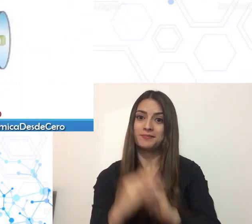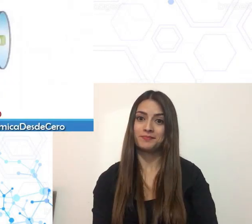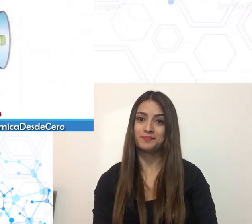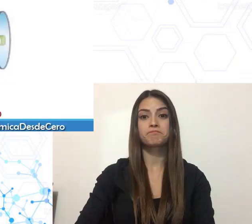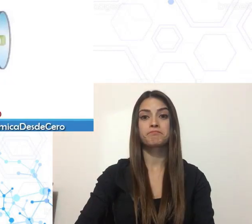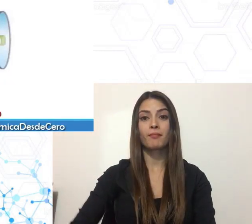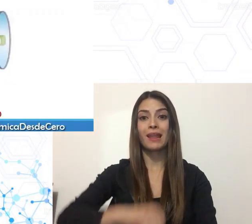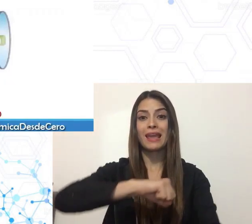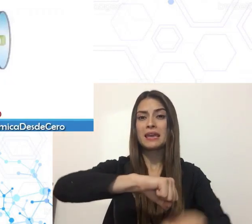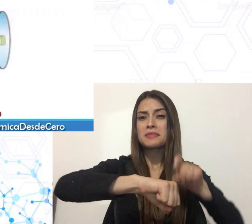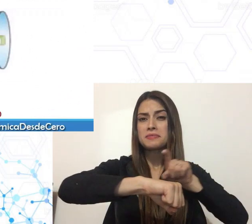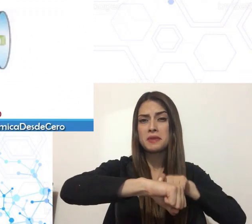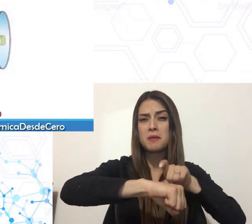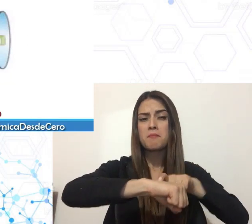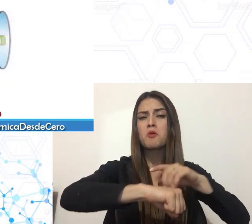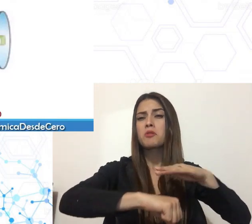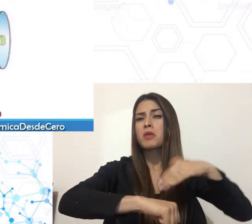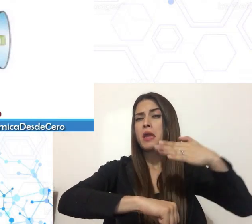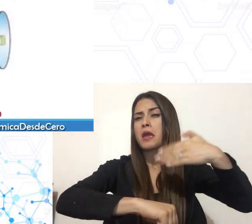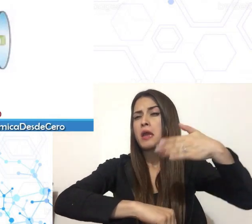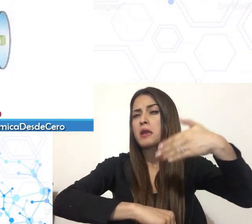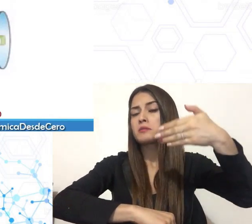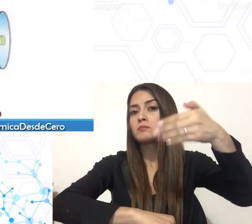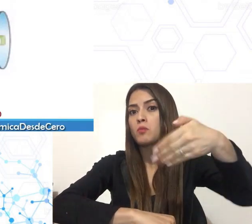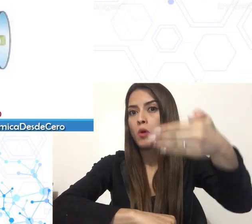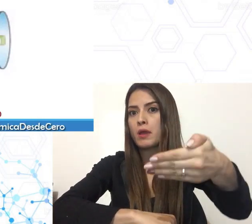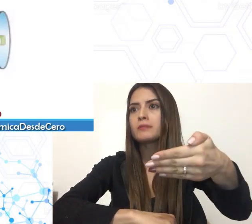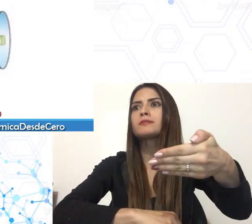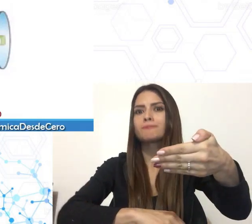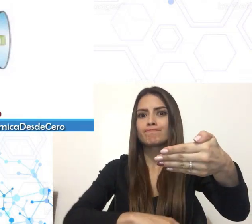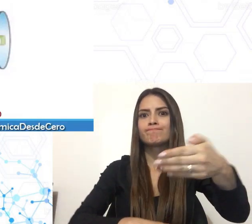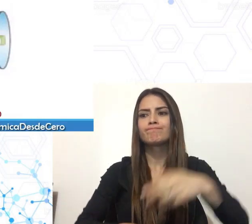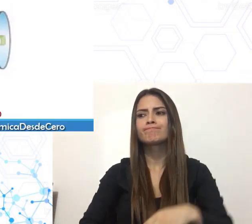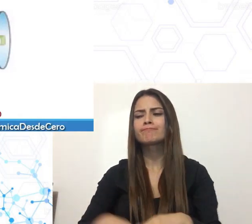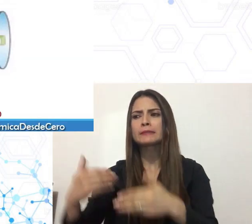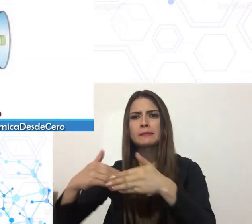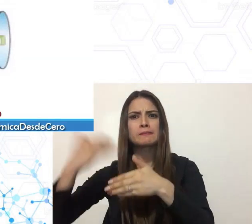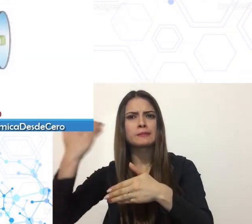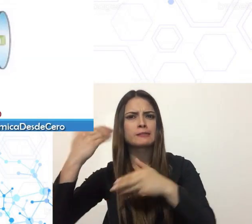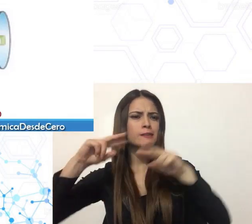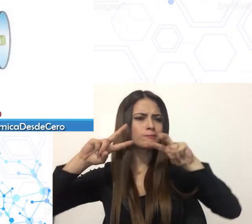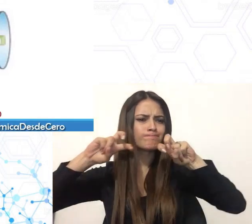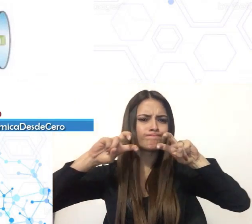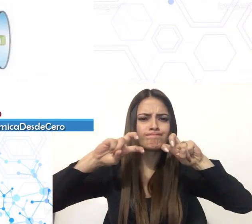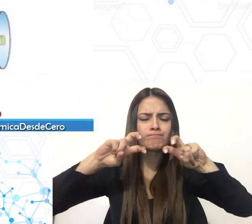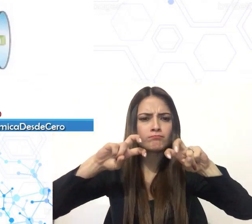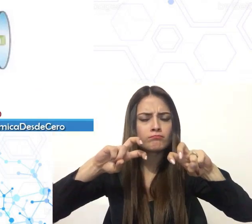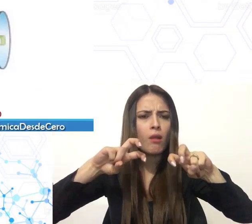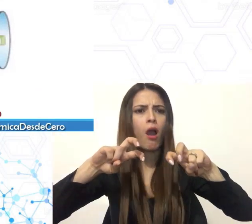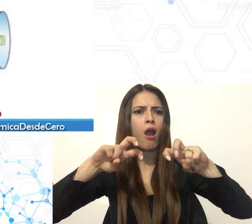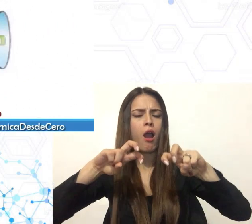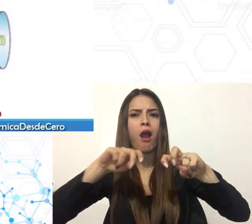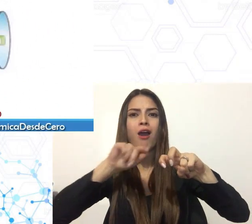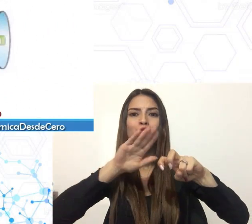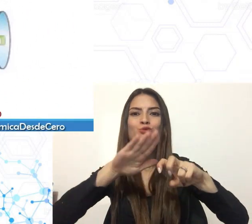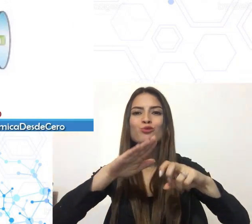estudio ya realizado de los rayos, de la modificación de los rayos por ese cátodo